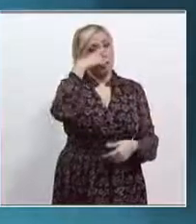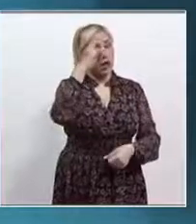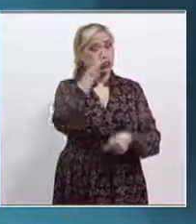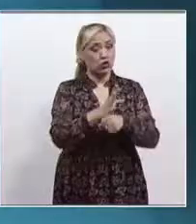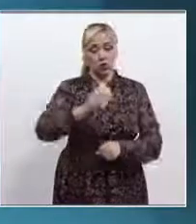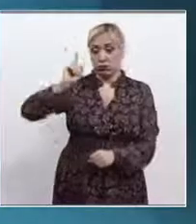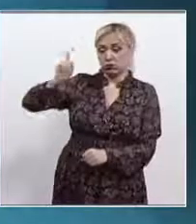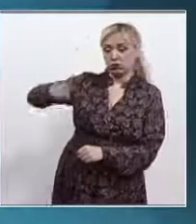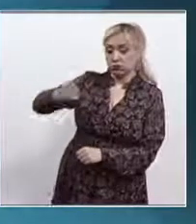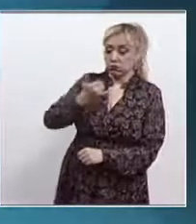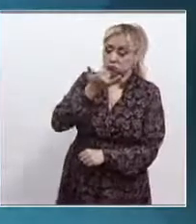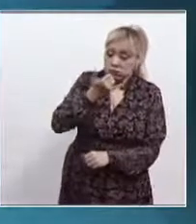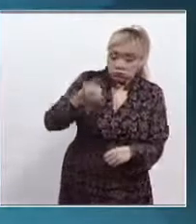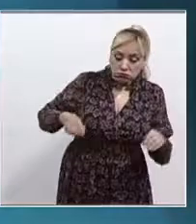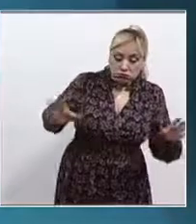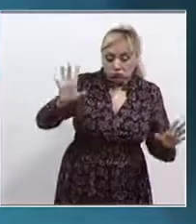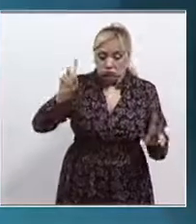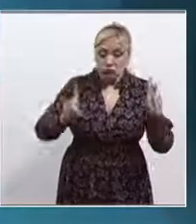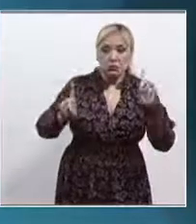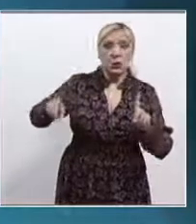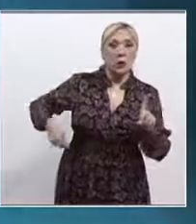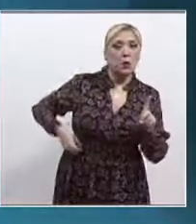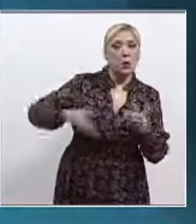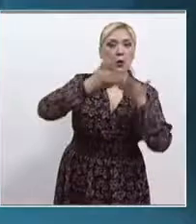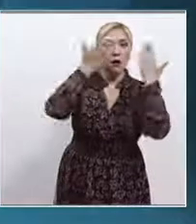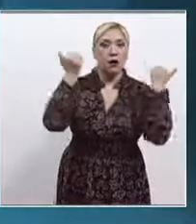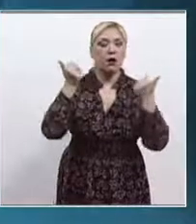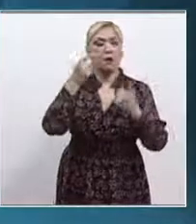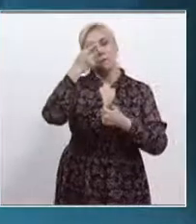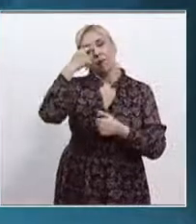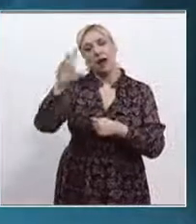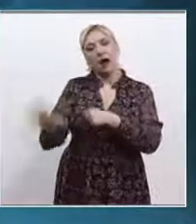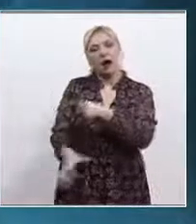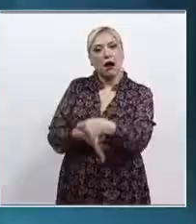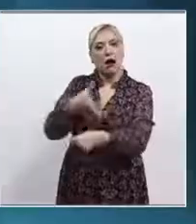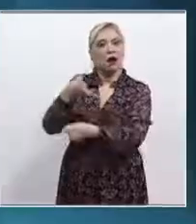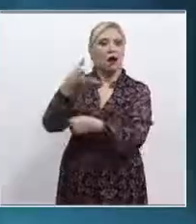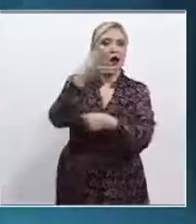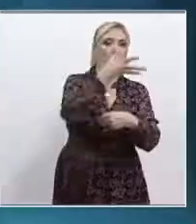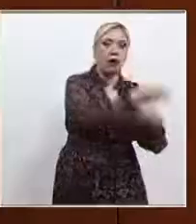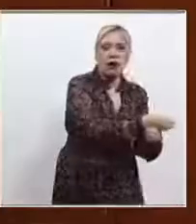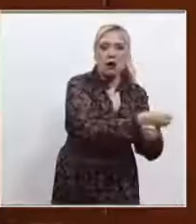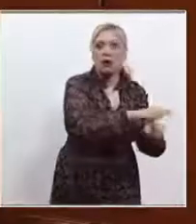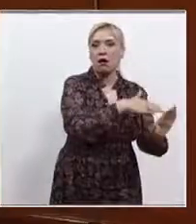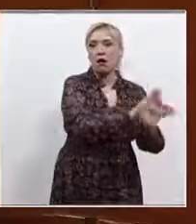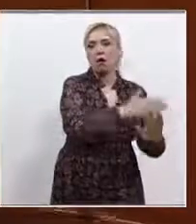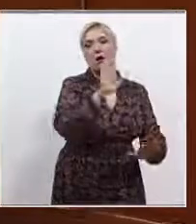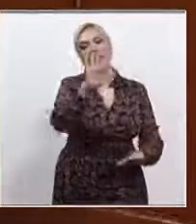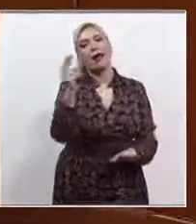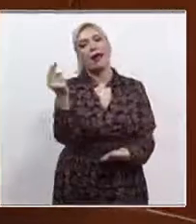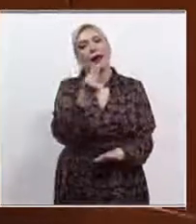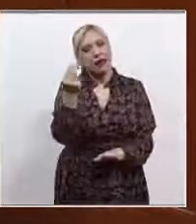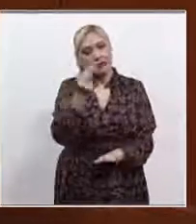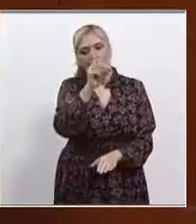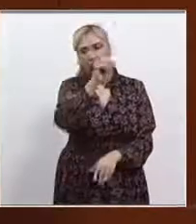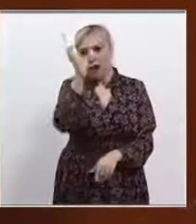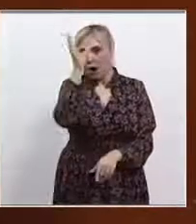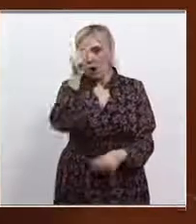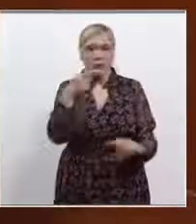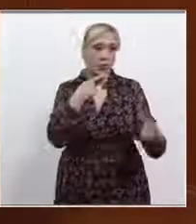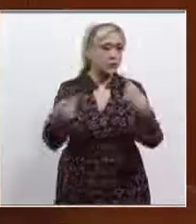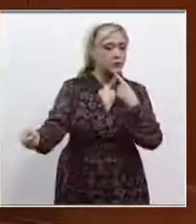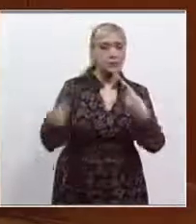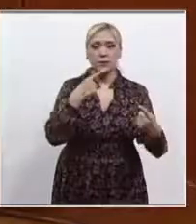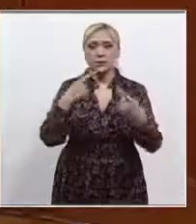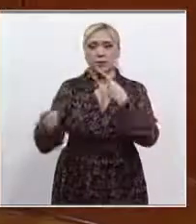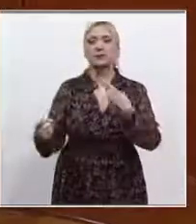imputados que celebran el acuerdo reparatorio, por lo que no hay razón para que se actúe en contra de quien no realizó ese pacto. Sin embargo,